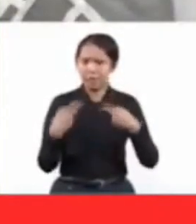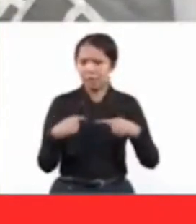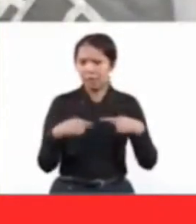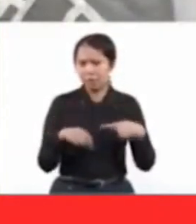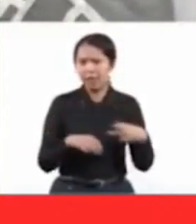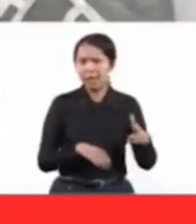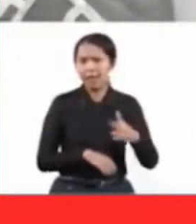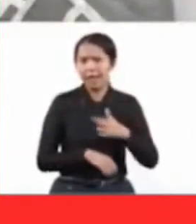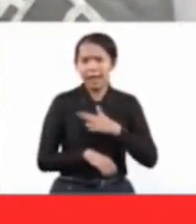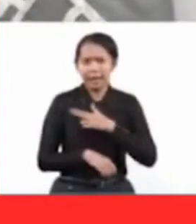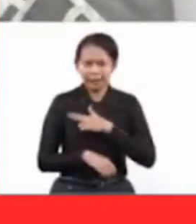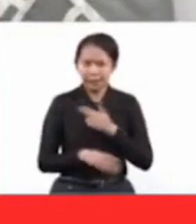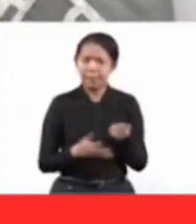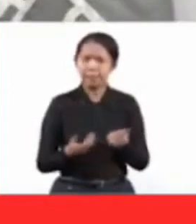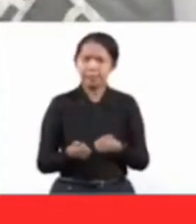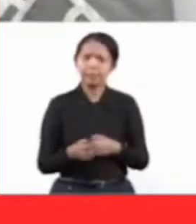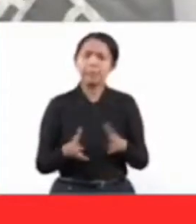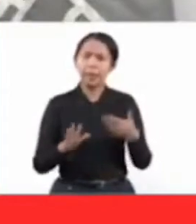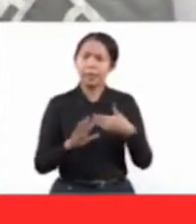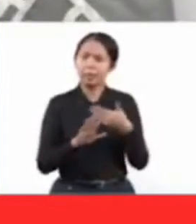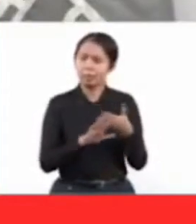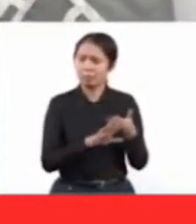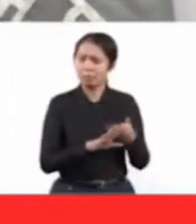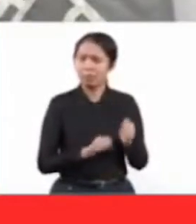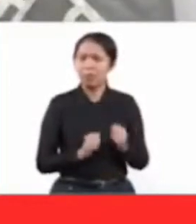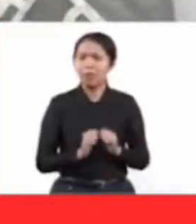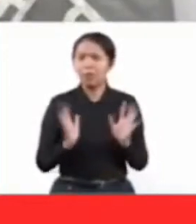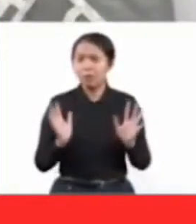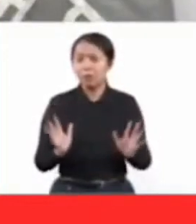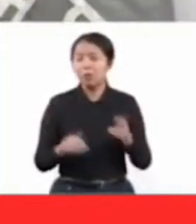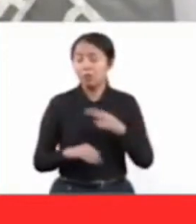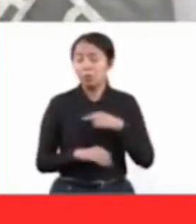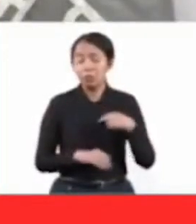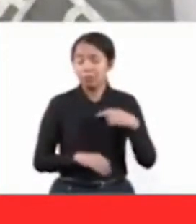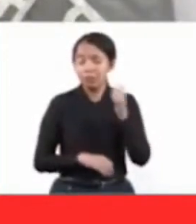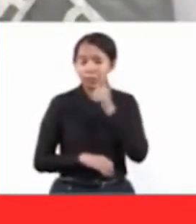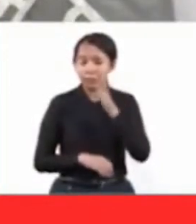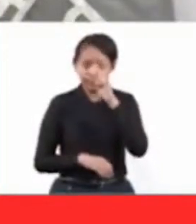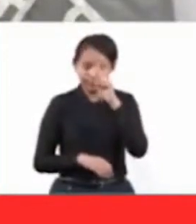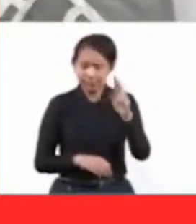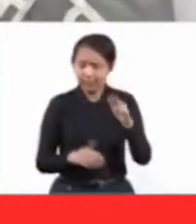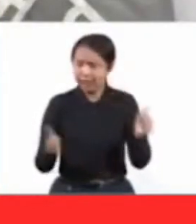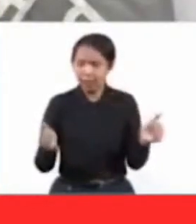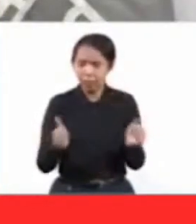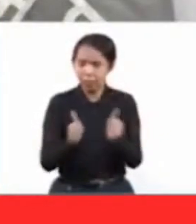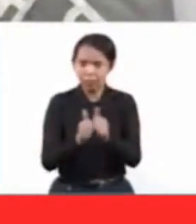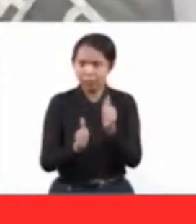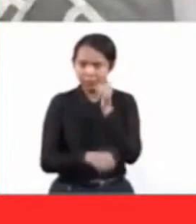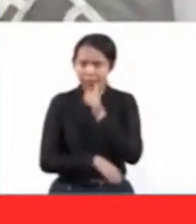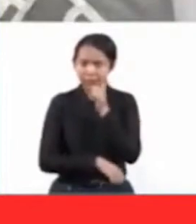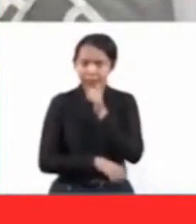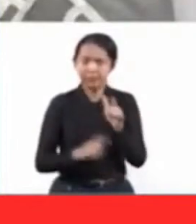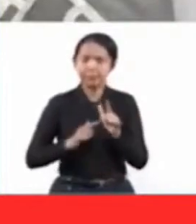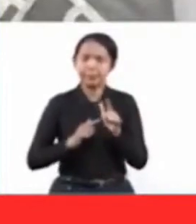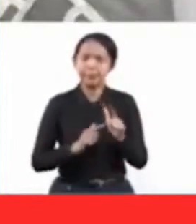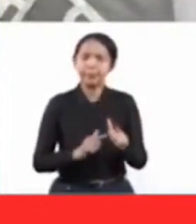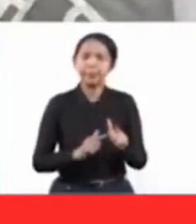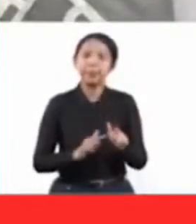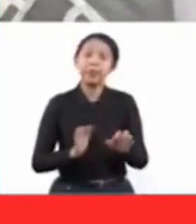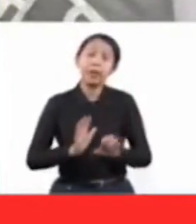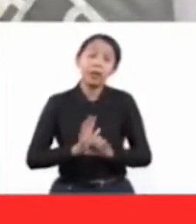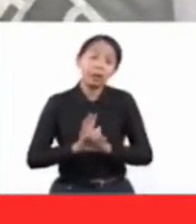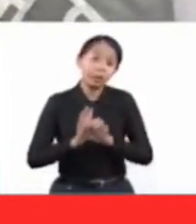las personas lesionadas, a sus familiares. Nosotros siempre vamos a estar acompañándolos. A quien